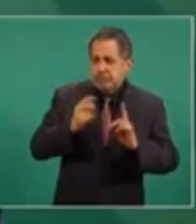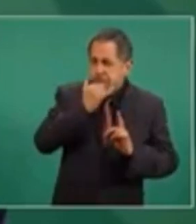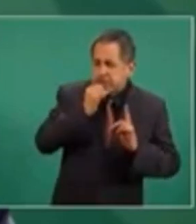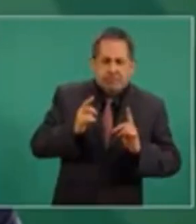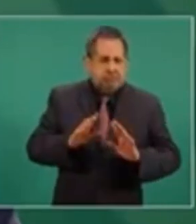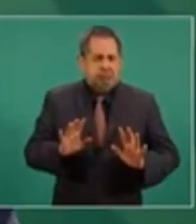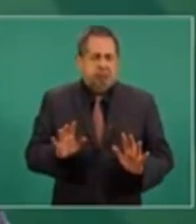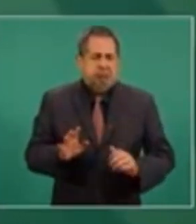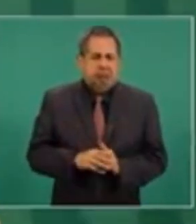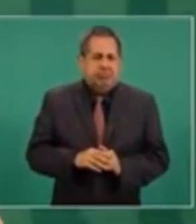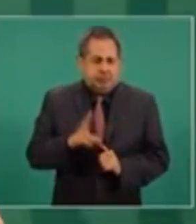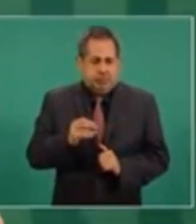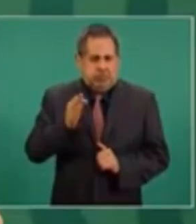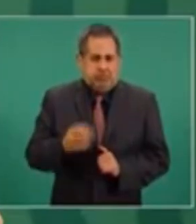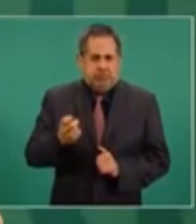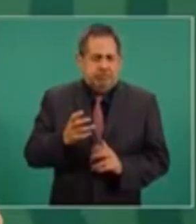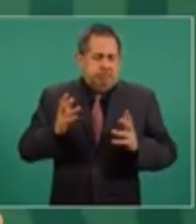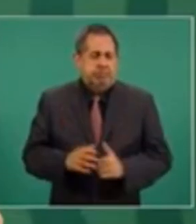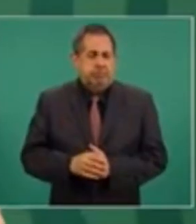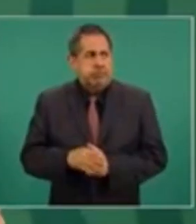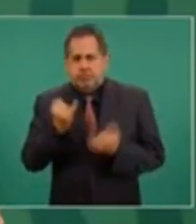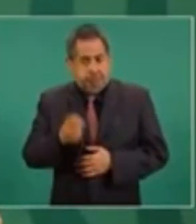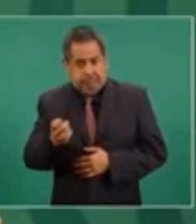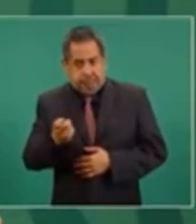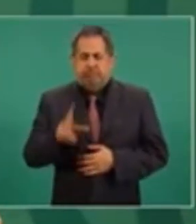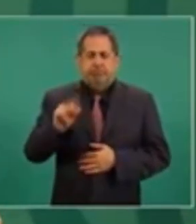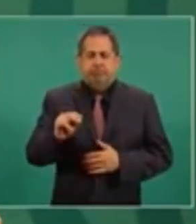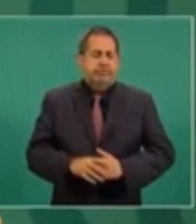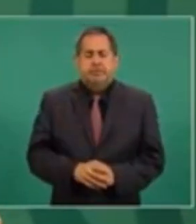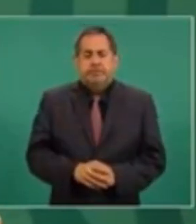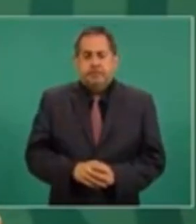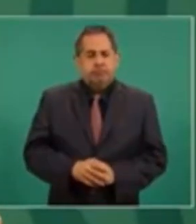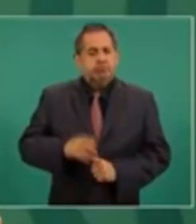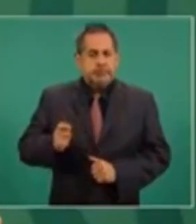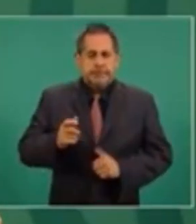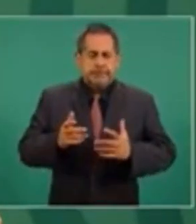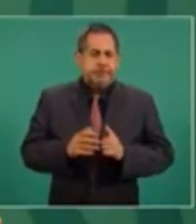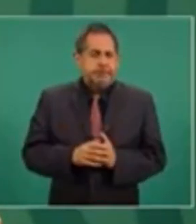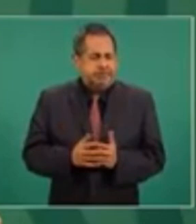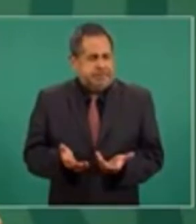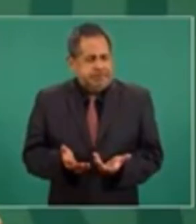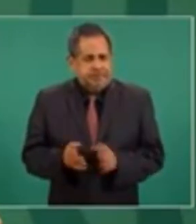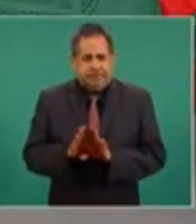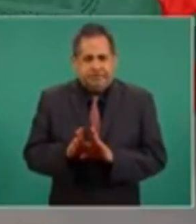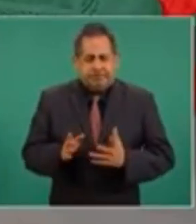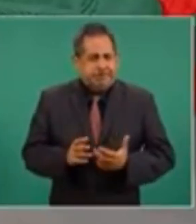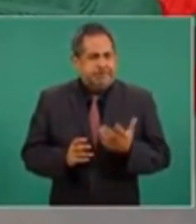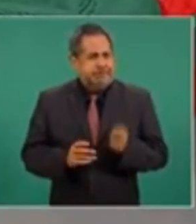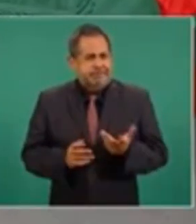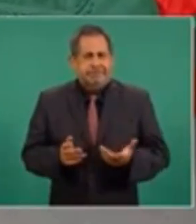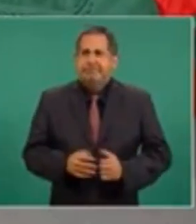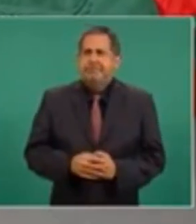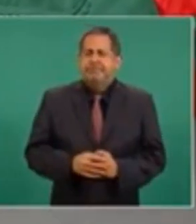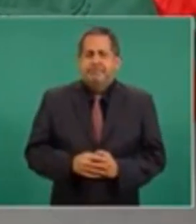Ellos no aceptarían eso y tampoco nosotros. No es posible que se